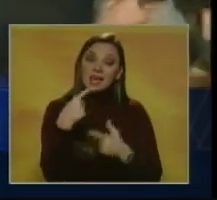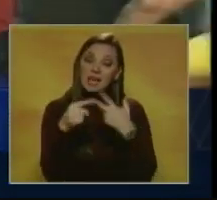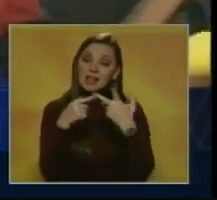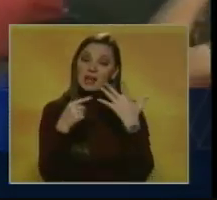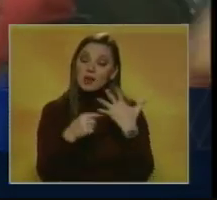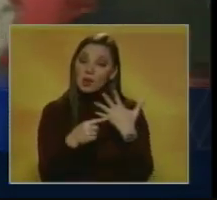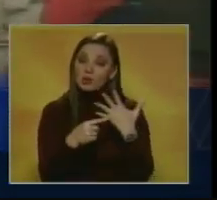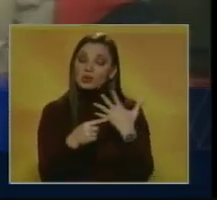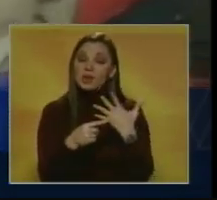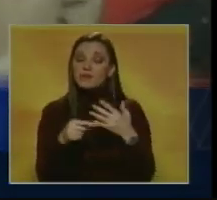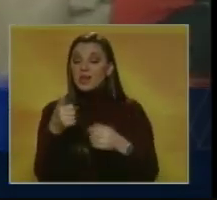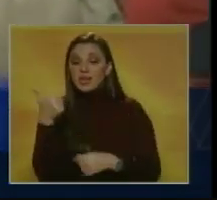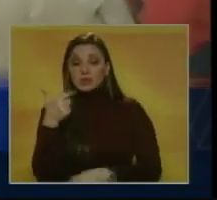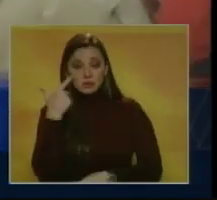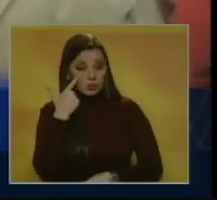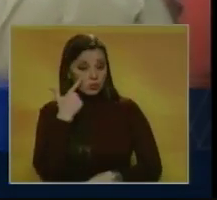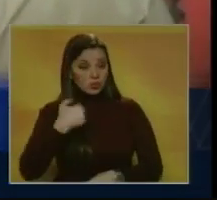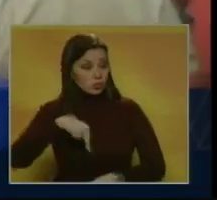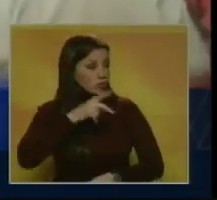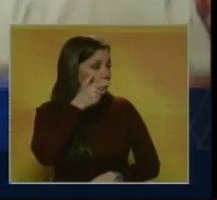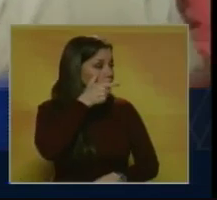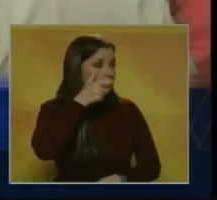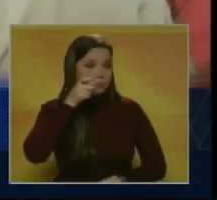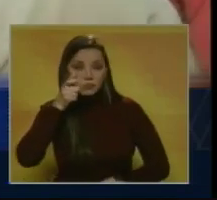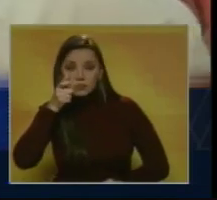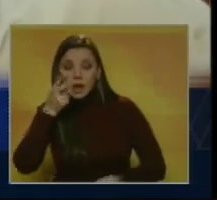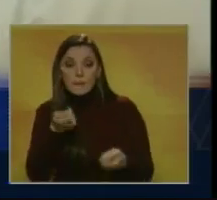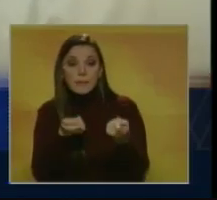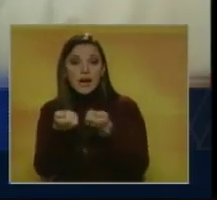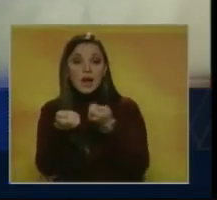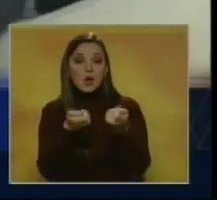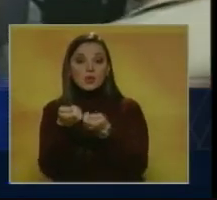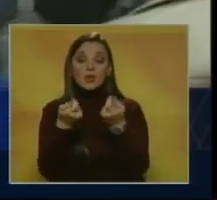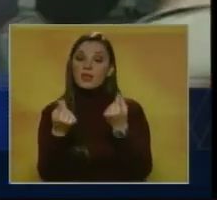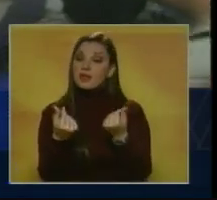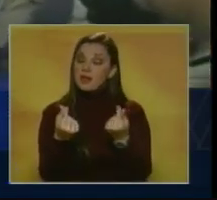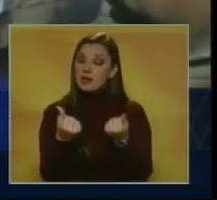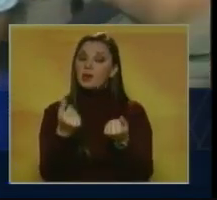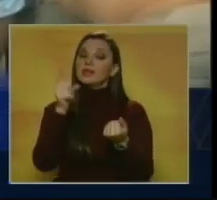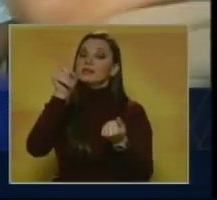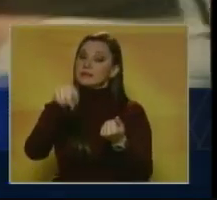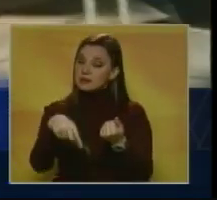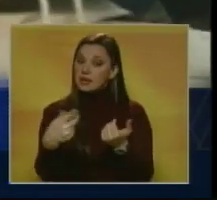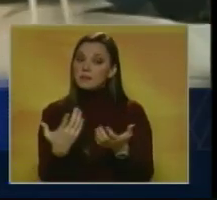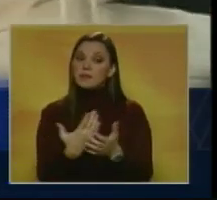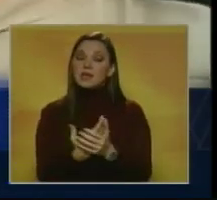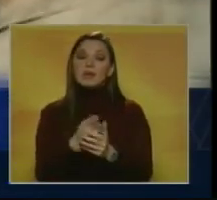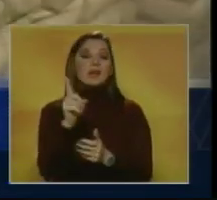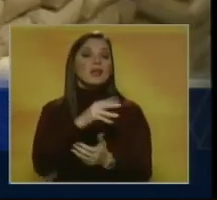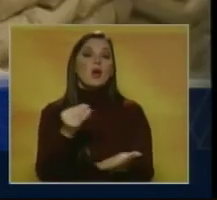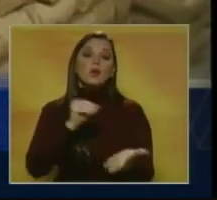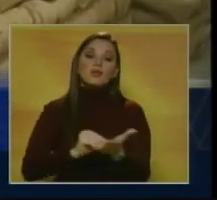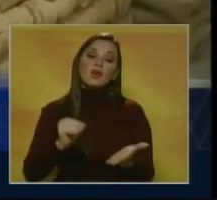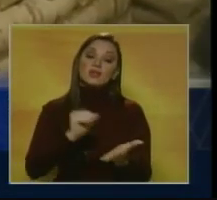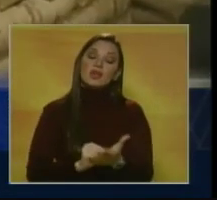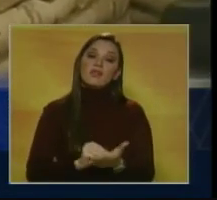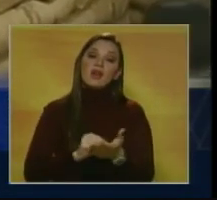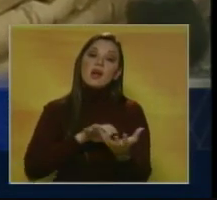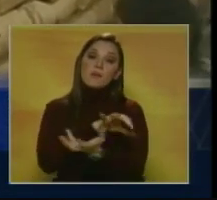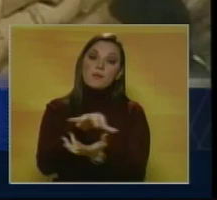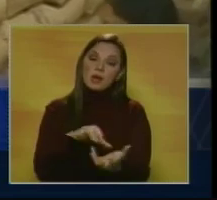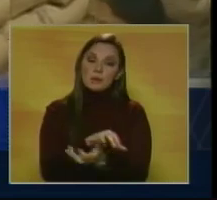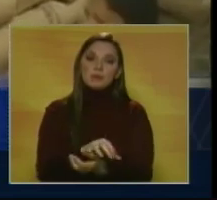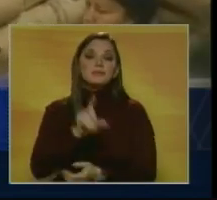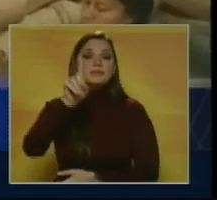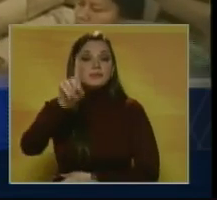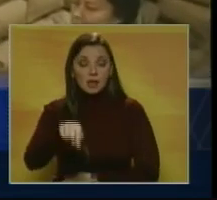operativos continuarán para poder controlar los costos y además supervisarán que las irregularidades no sigan ocurriendo. Al mismo tiempo, recordó